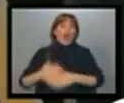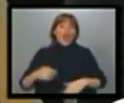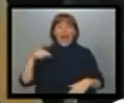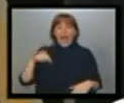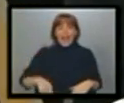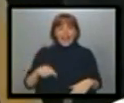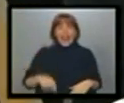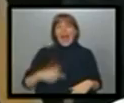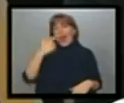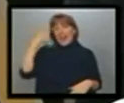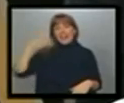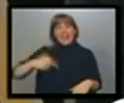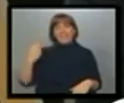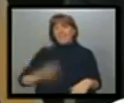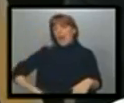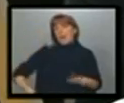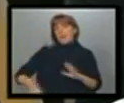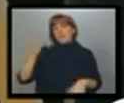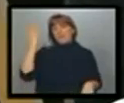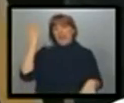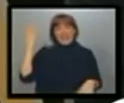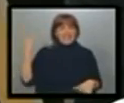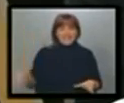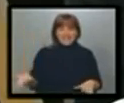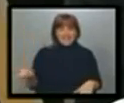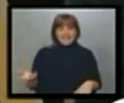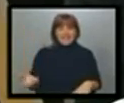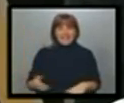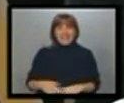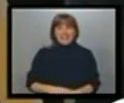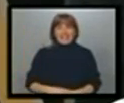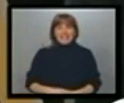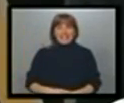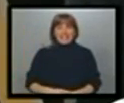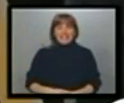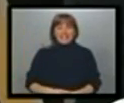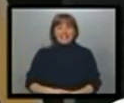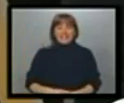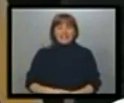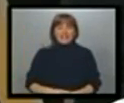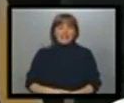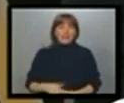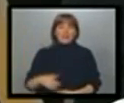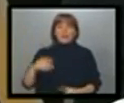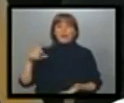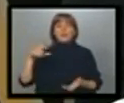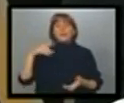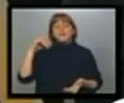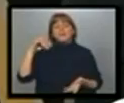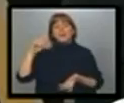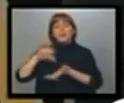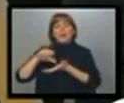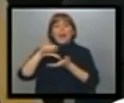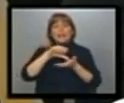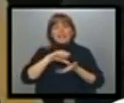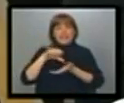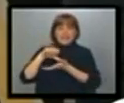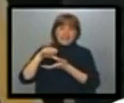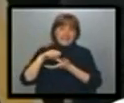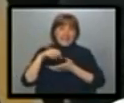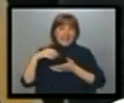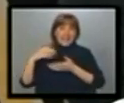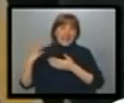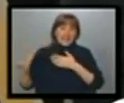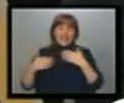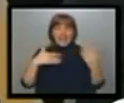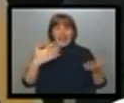que más caro tiene el gasoil entre los principales competidores. De los principales países productores y que también son y